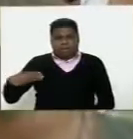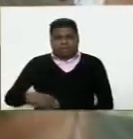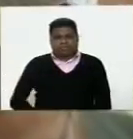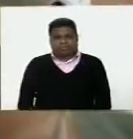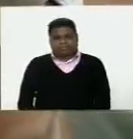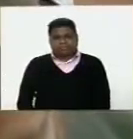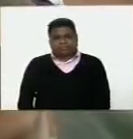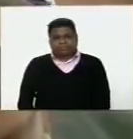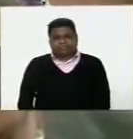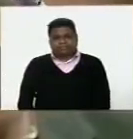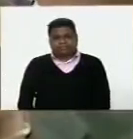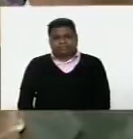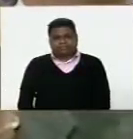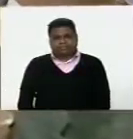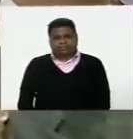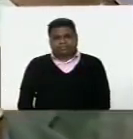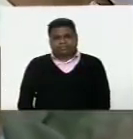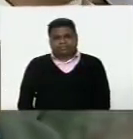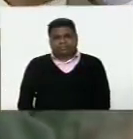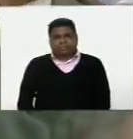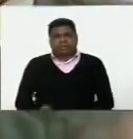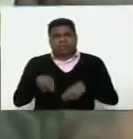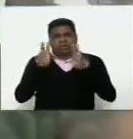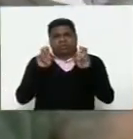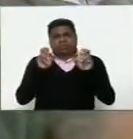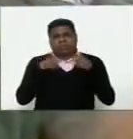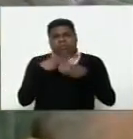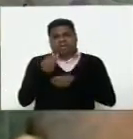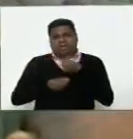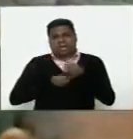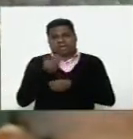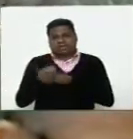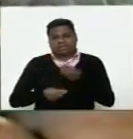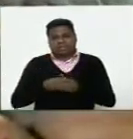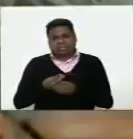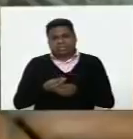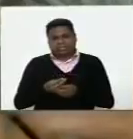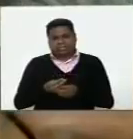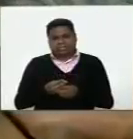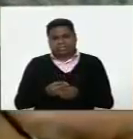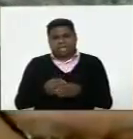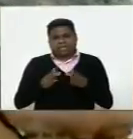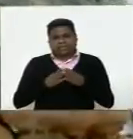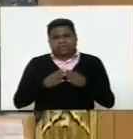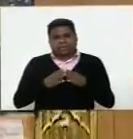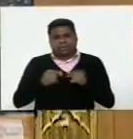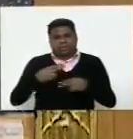para que lo nuevo, lo que están haciendo, que es esperanza para la humanidad,